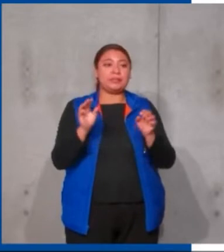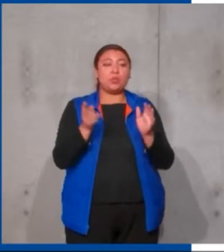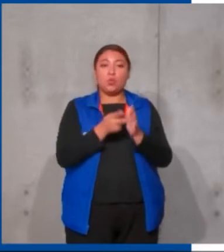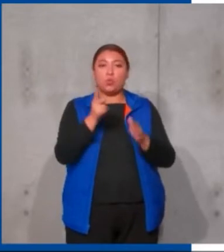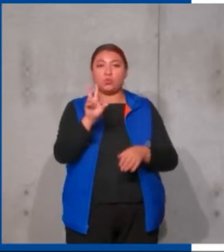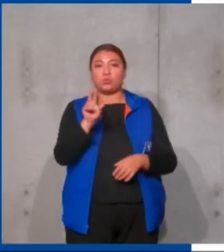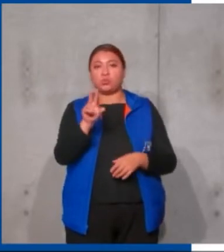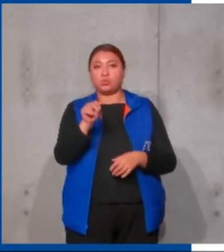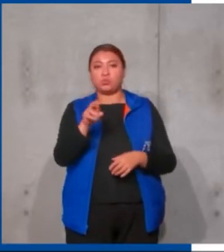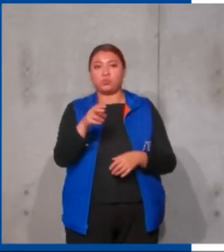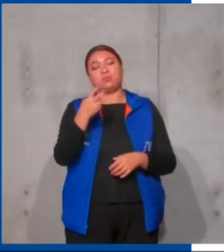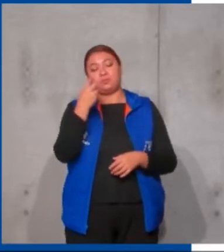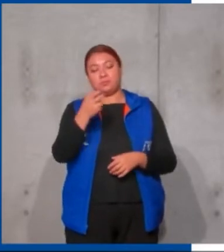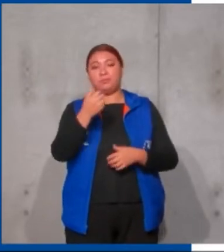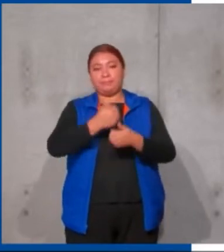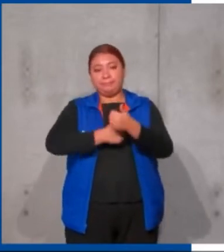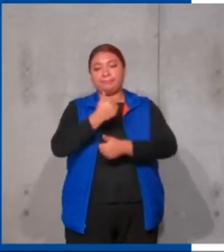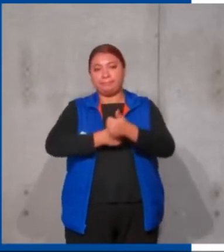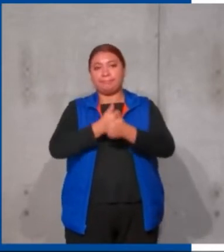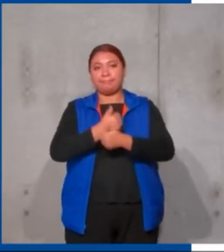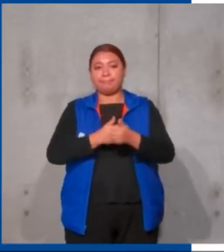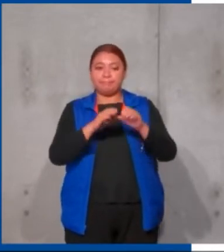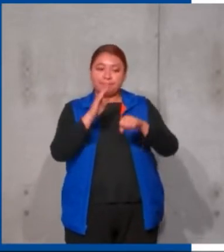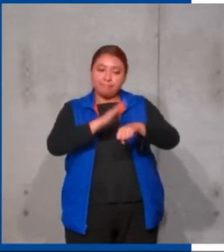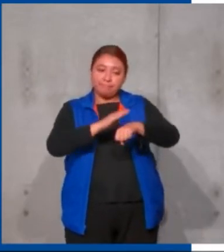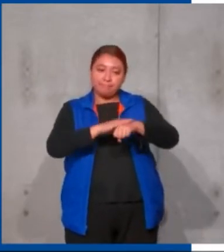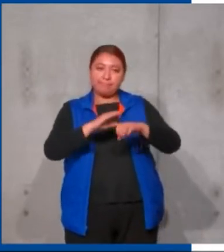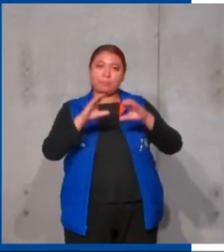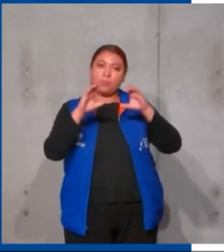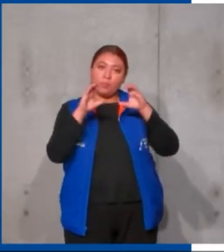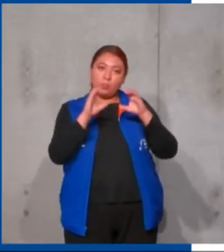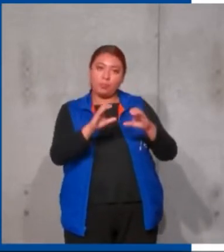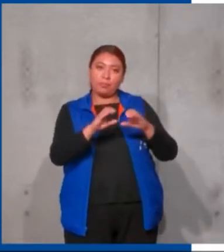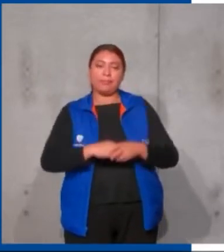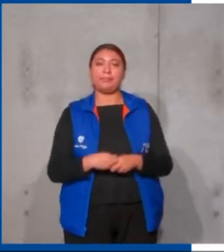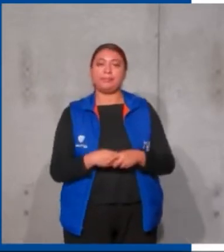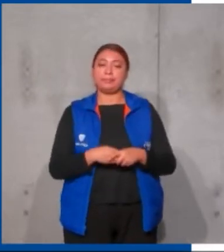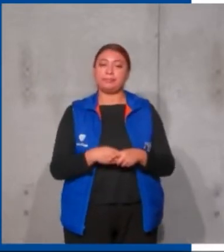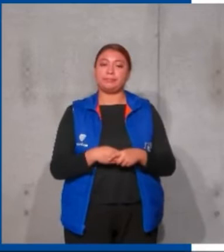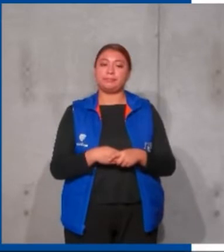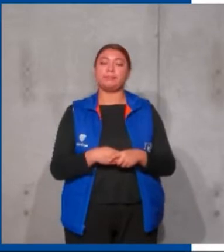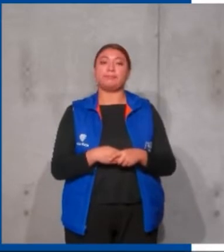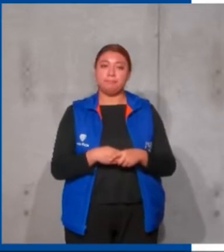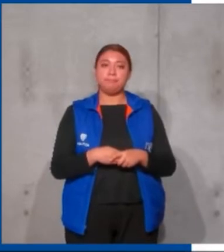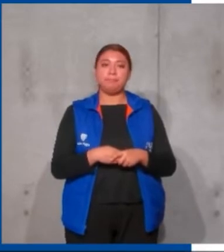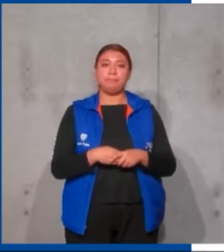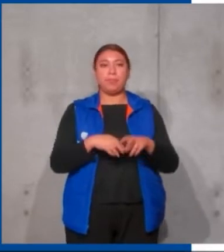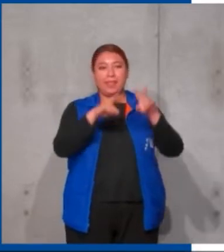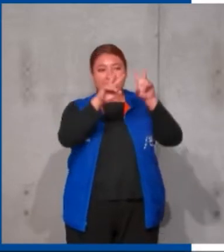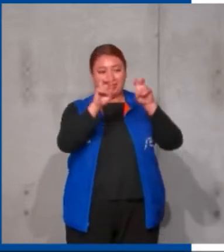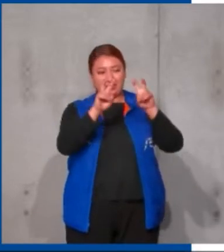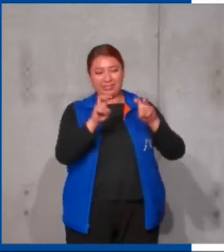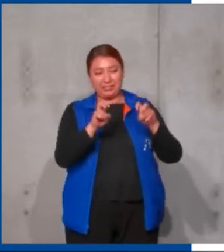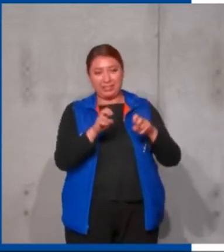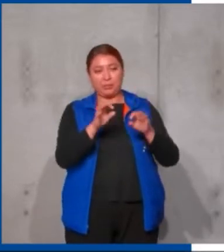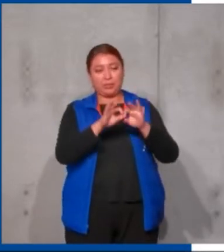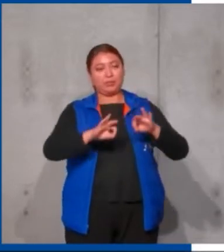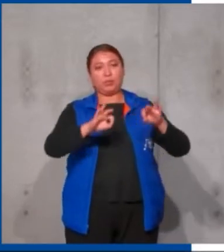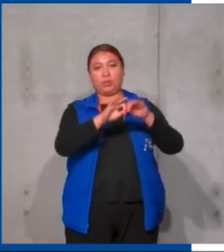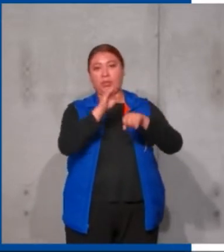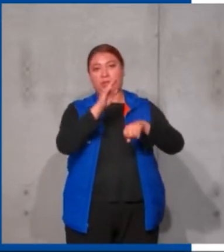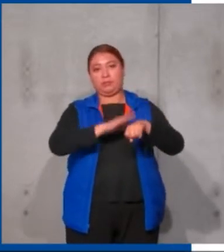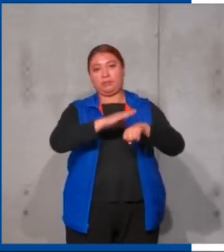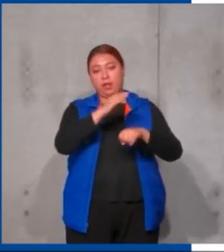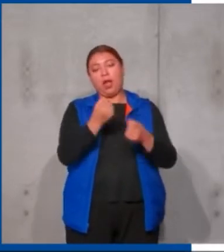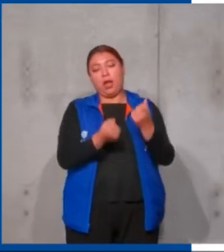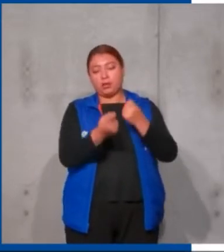las empresas del mismo, o sea, que son competidoras. Entonces esos pues van a resultar algunos temas emergentes. Hay